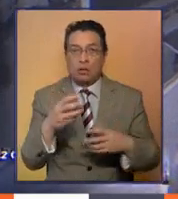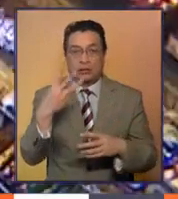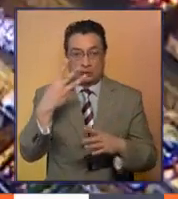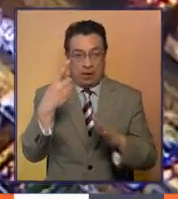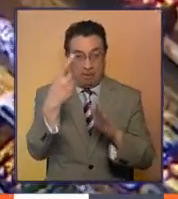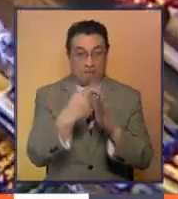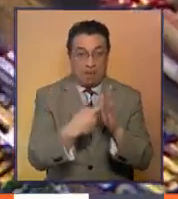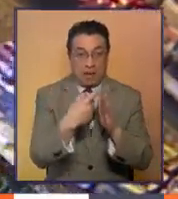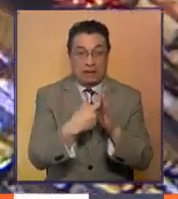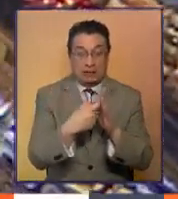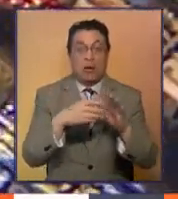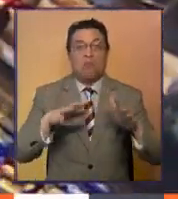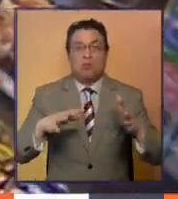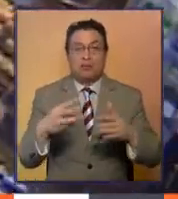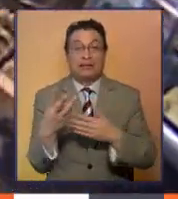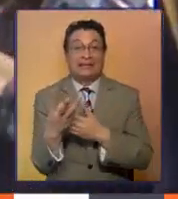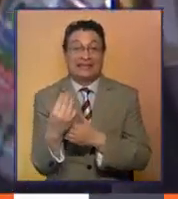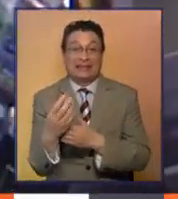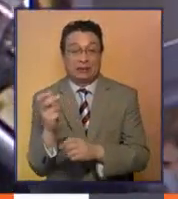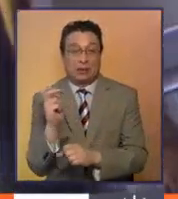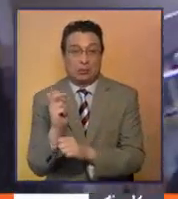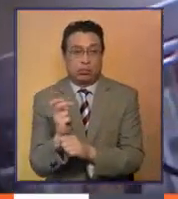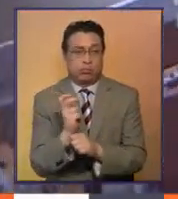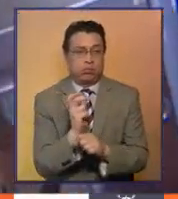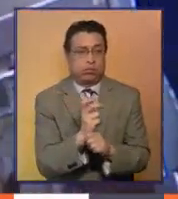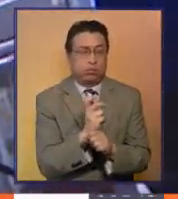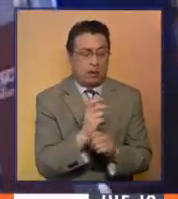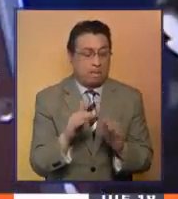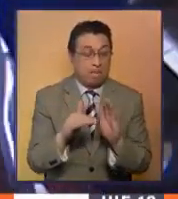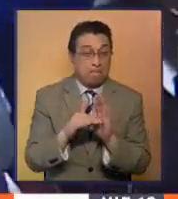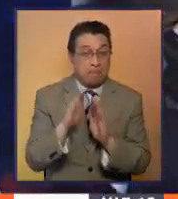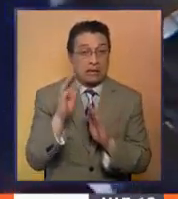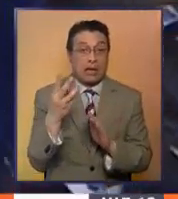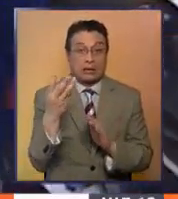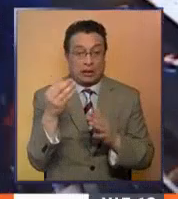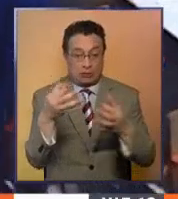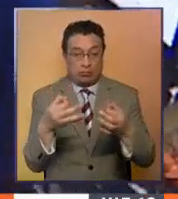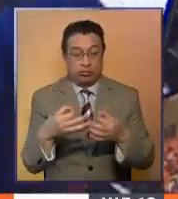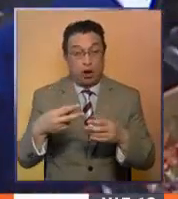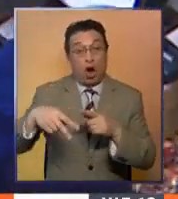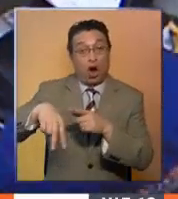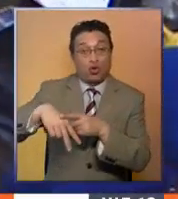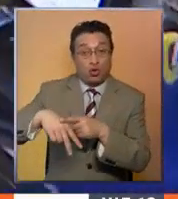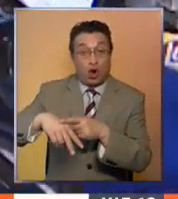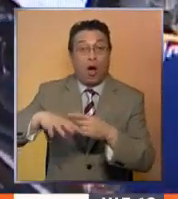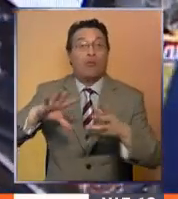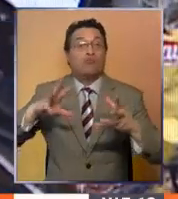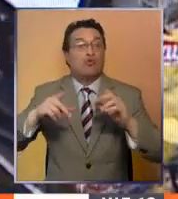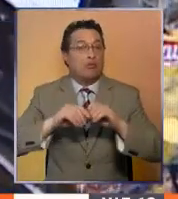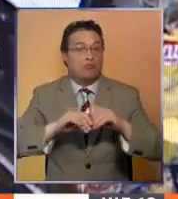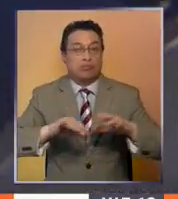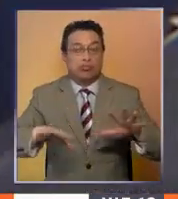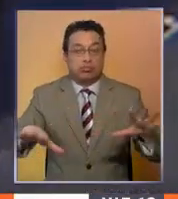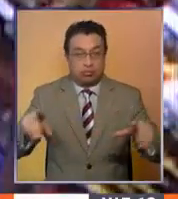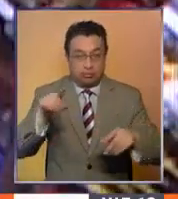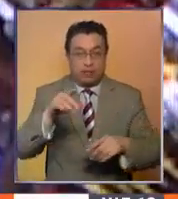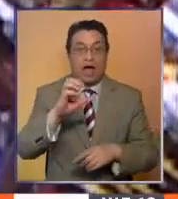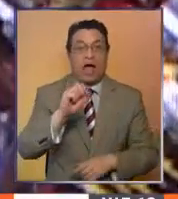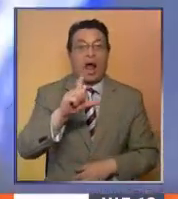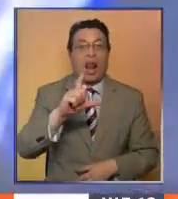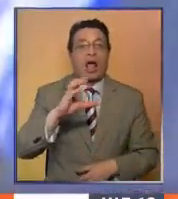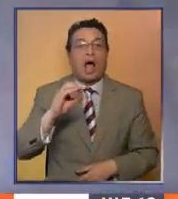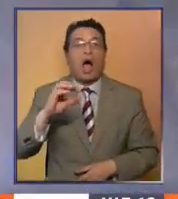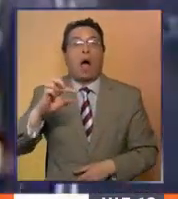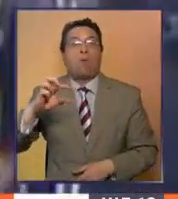cometieron al menos 13 asaltos y podrían ser más de 30 de junio al mundo ellos son los al capone clay